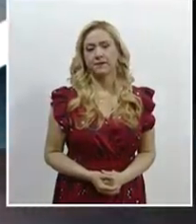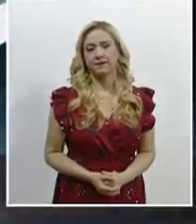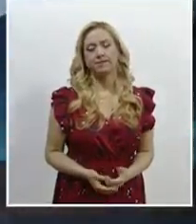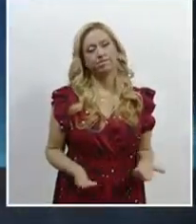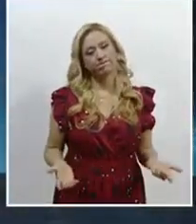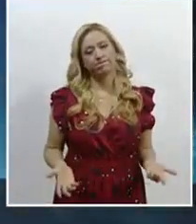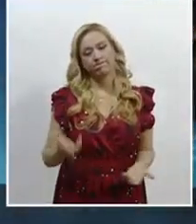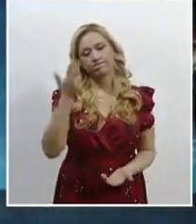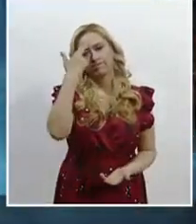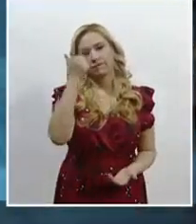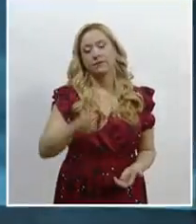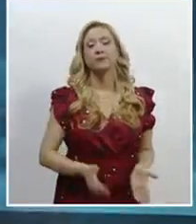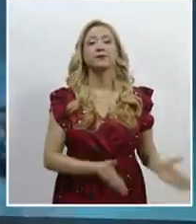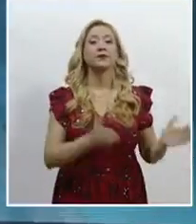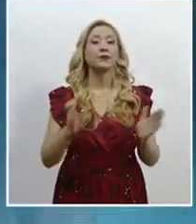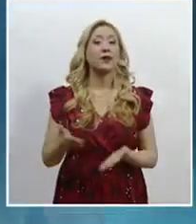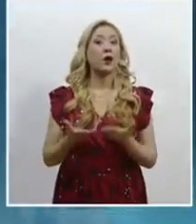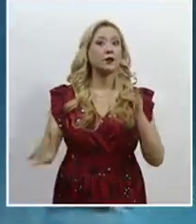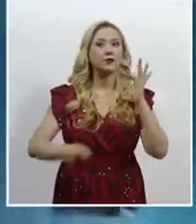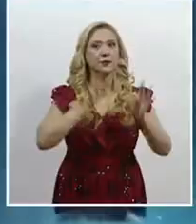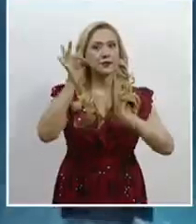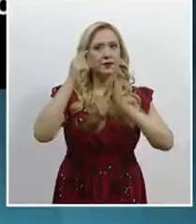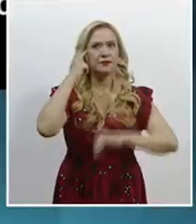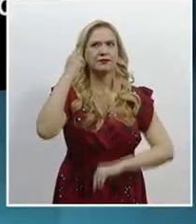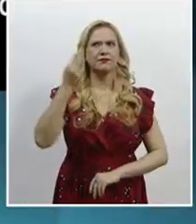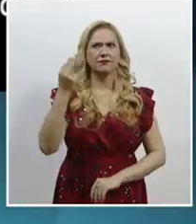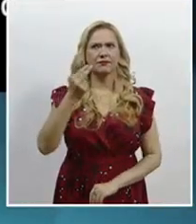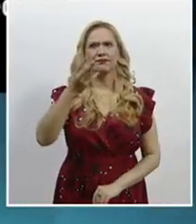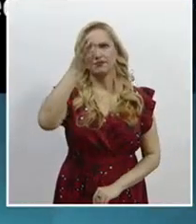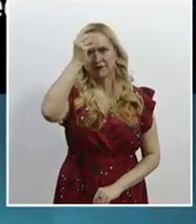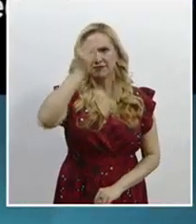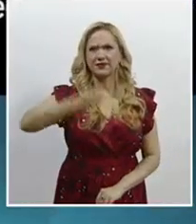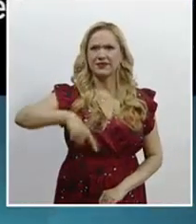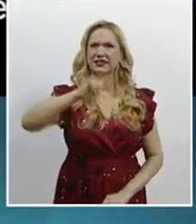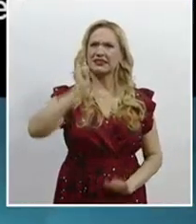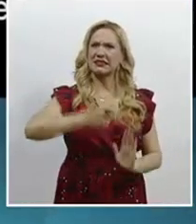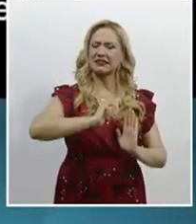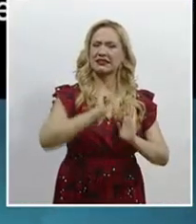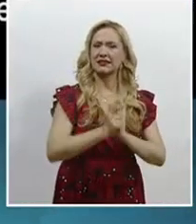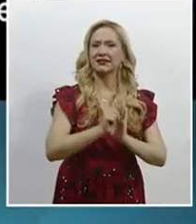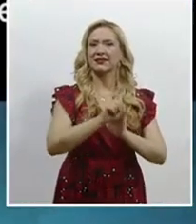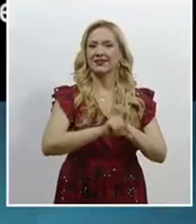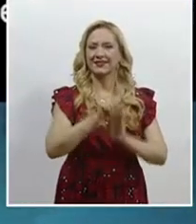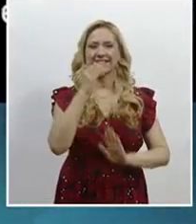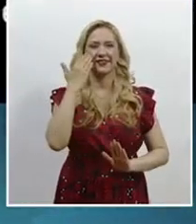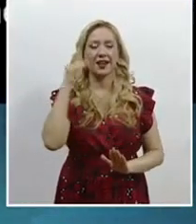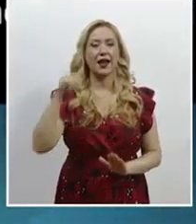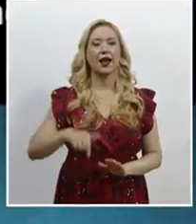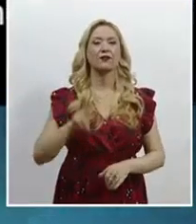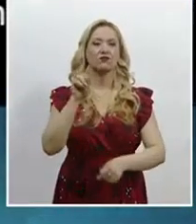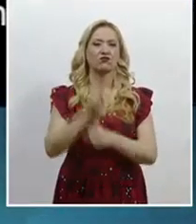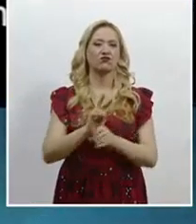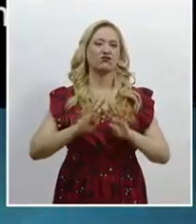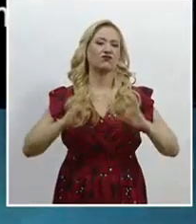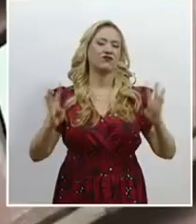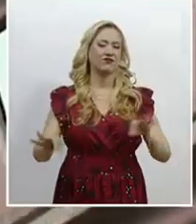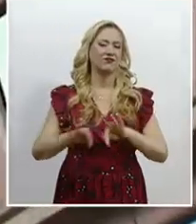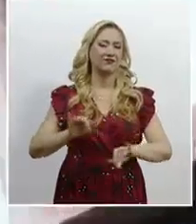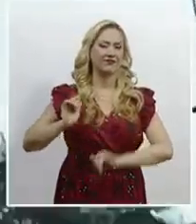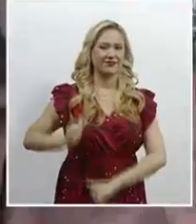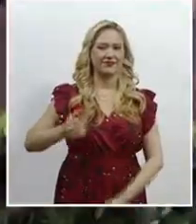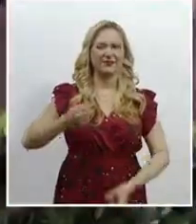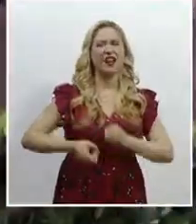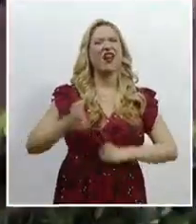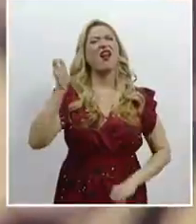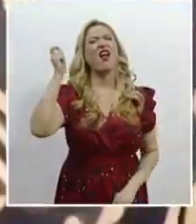Y como parte de su campaña para promover la cultura jurídica en redes sociales, el Consejo de la Judicatura Federal explicó en qué consiste el